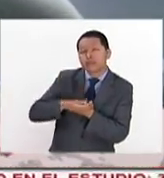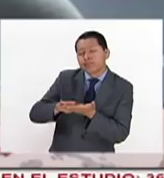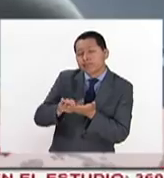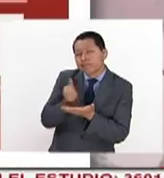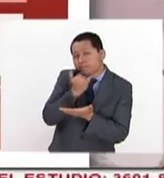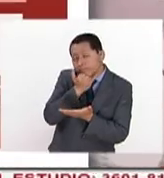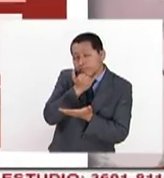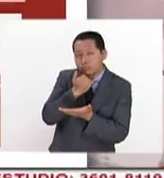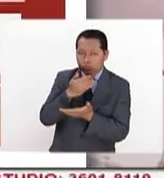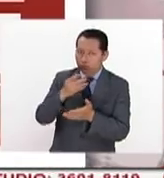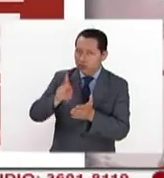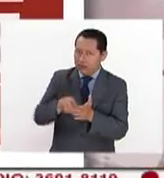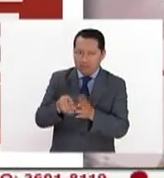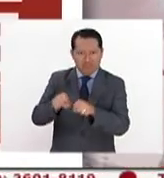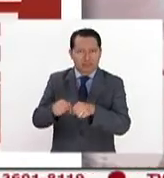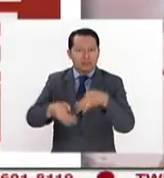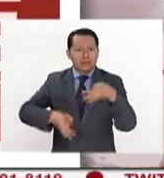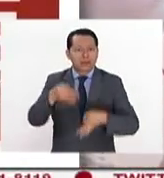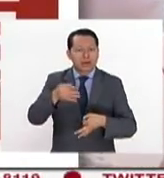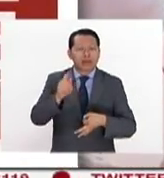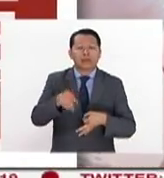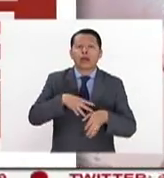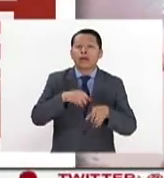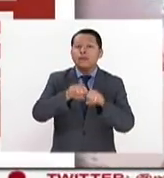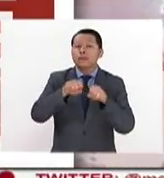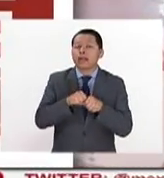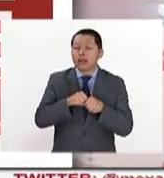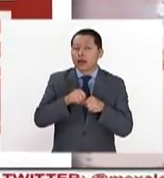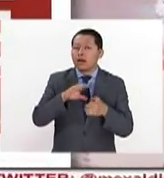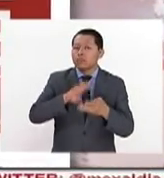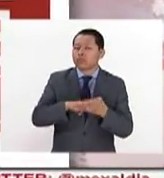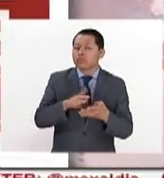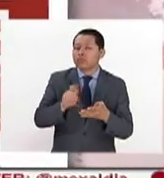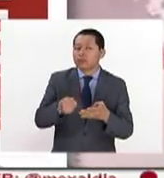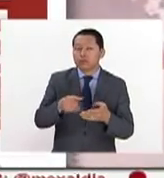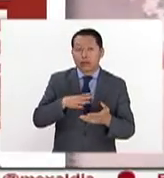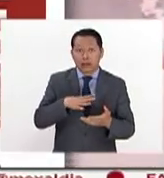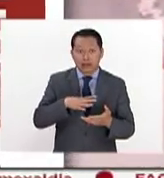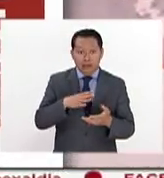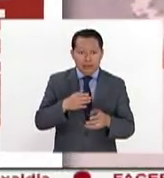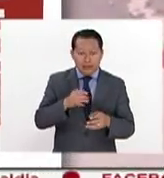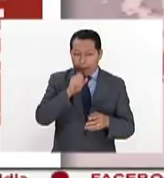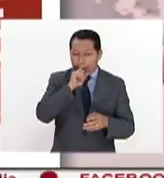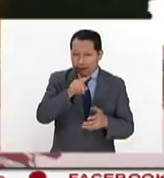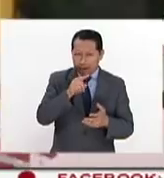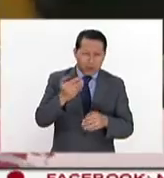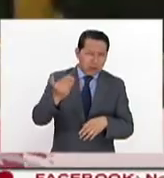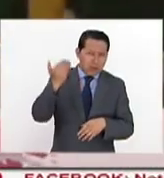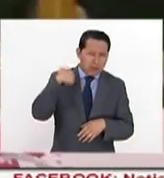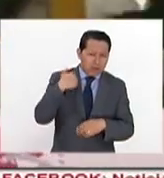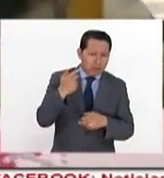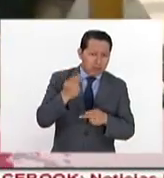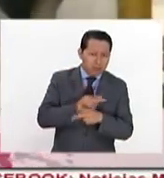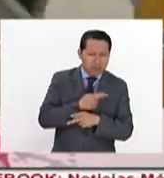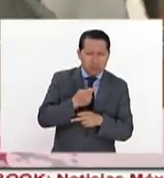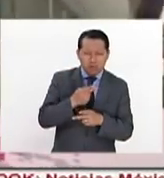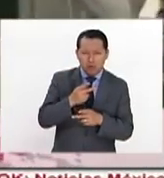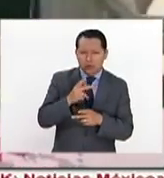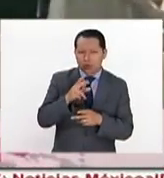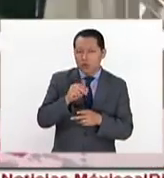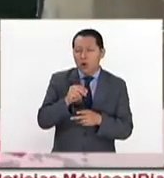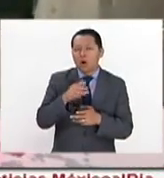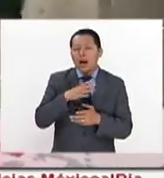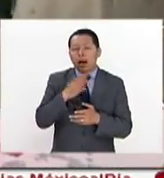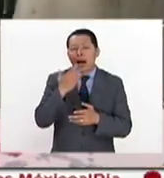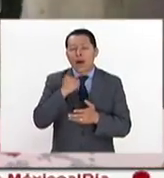que el colegiado B de la Sala Penal Nacional resuelve que en el caso Patavilca no se le aplica, así se llama, no se le aplica el